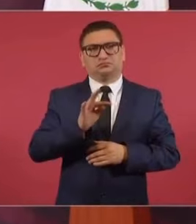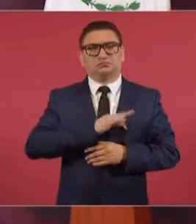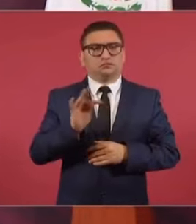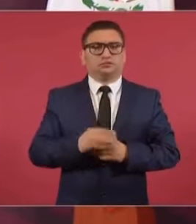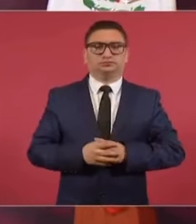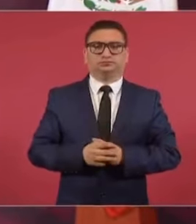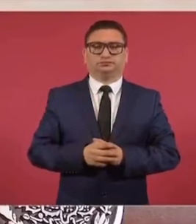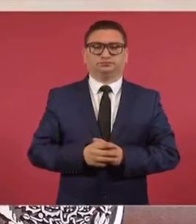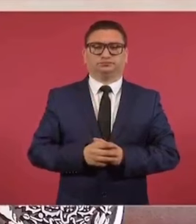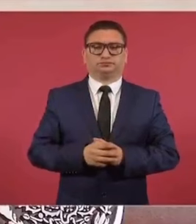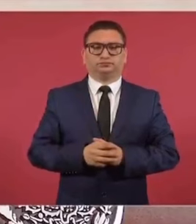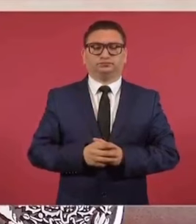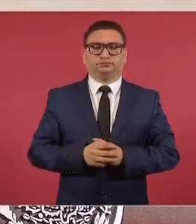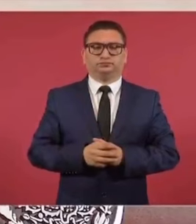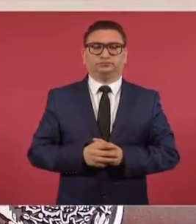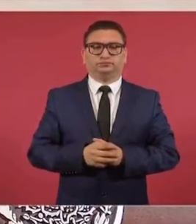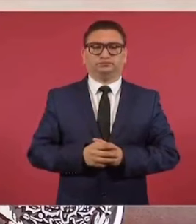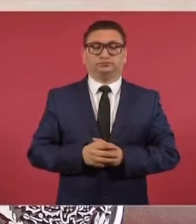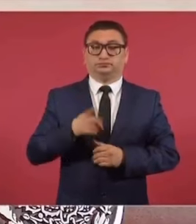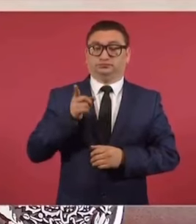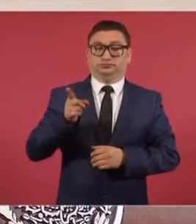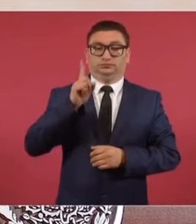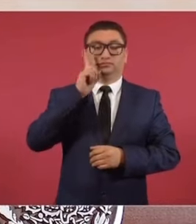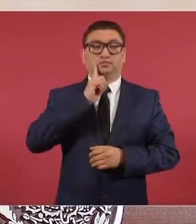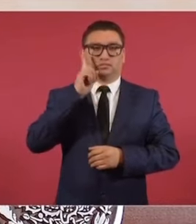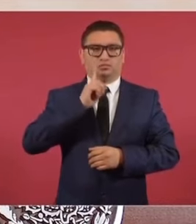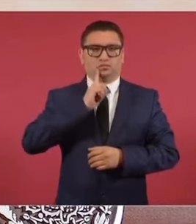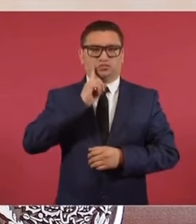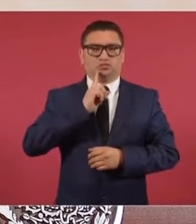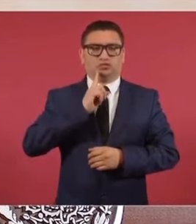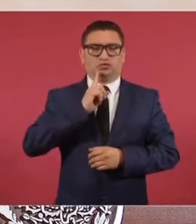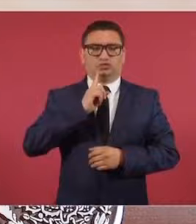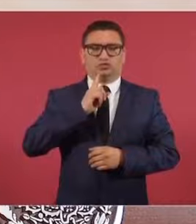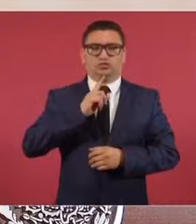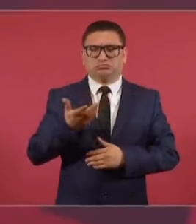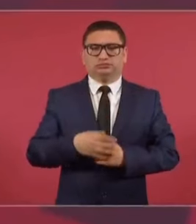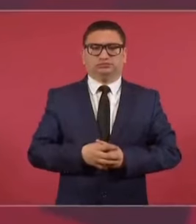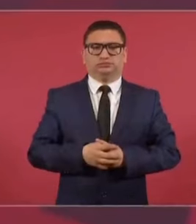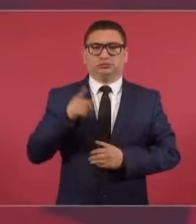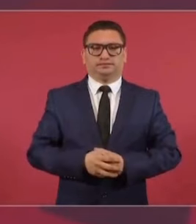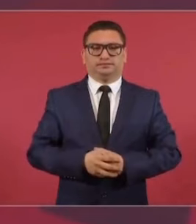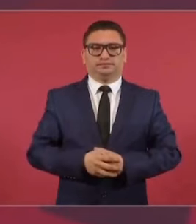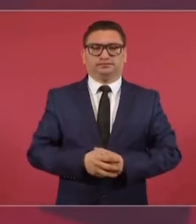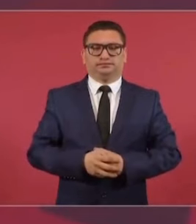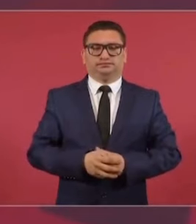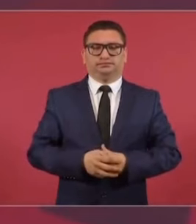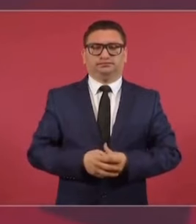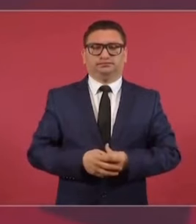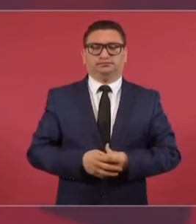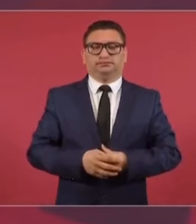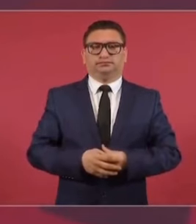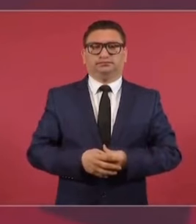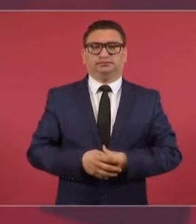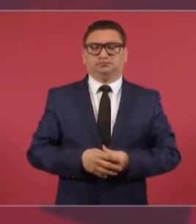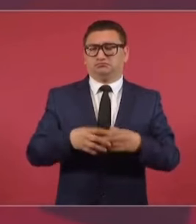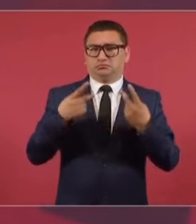que es una mujer exitosa, lo ha demostrado, tiene